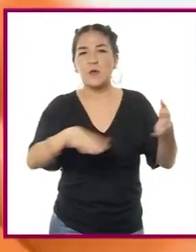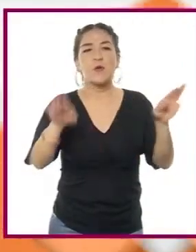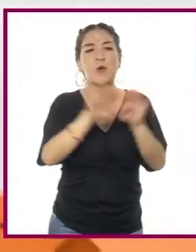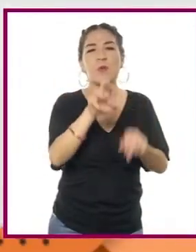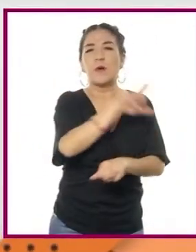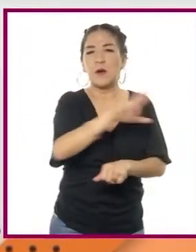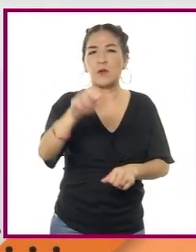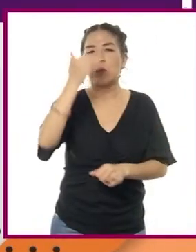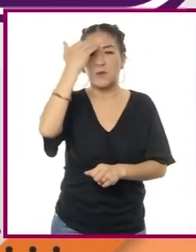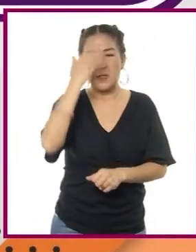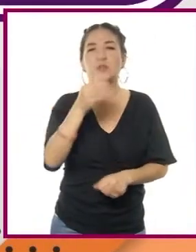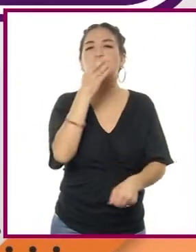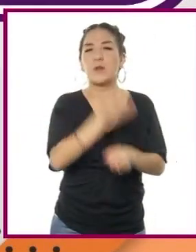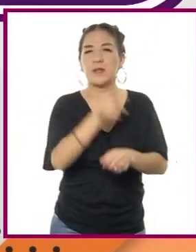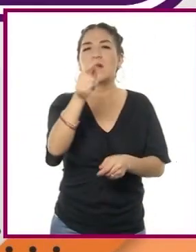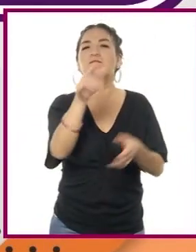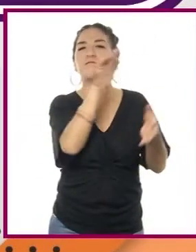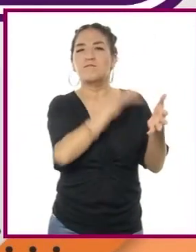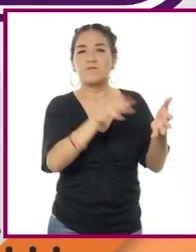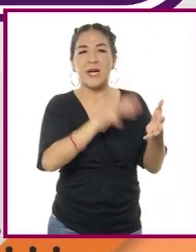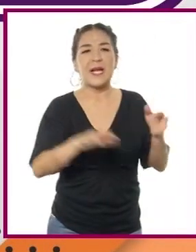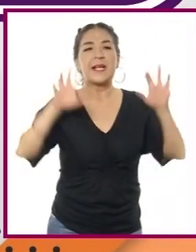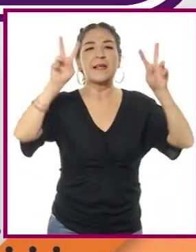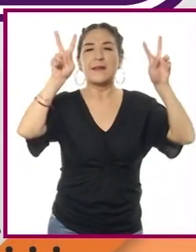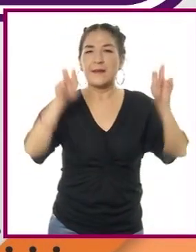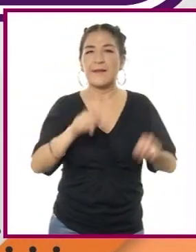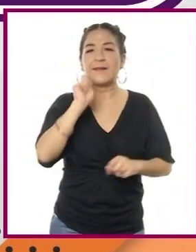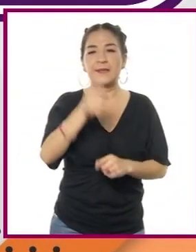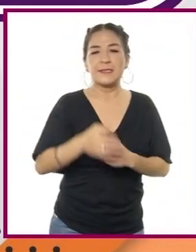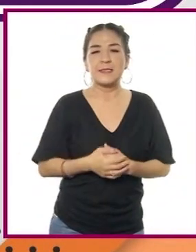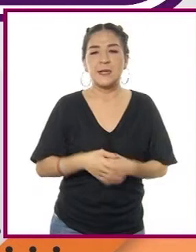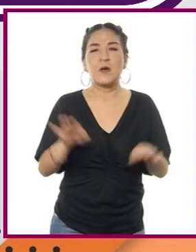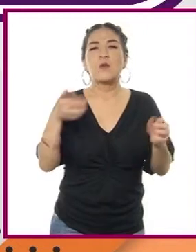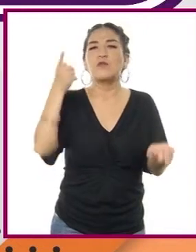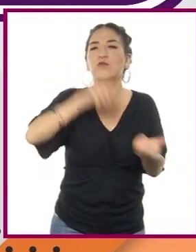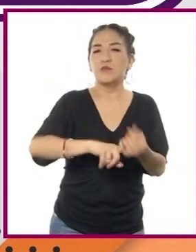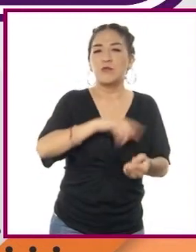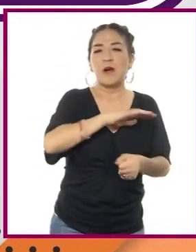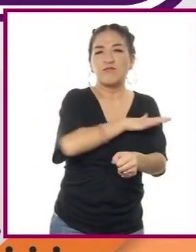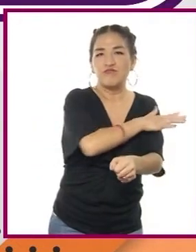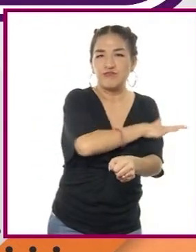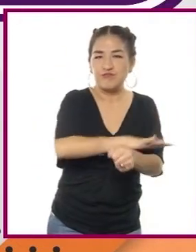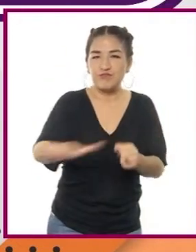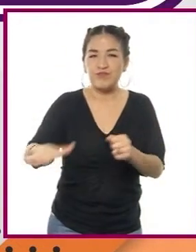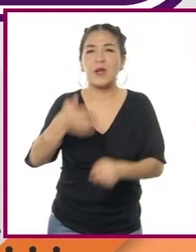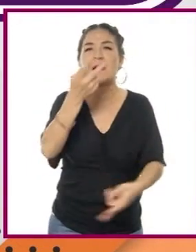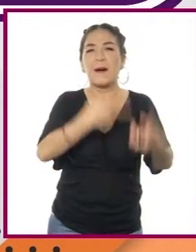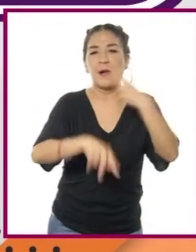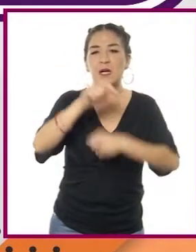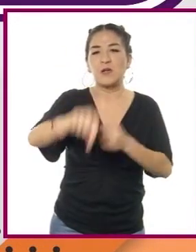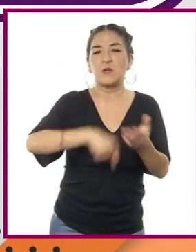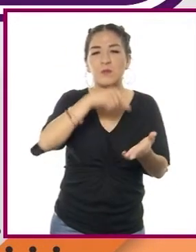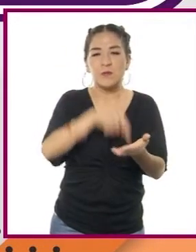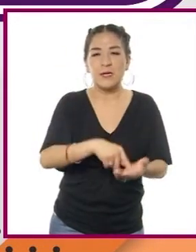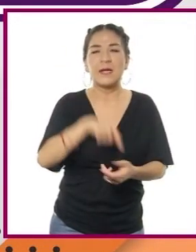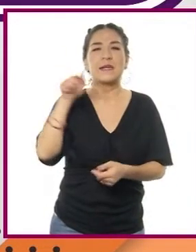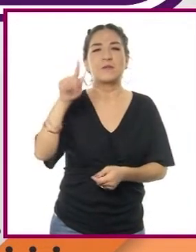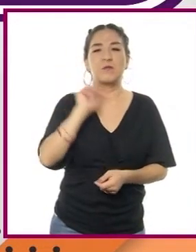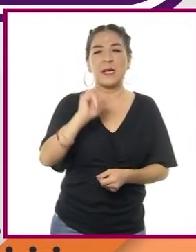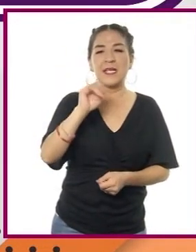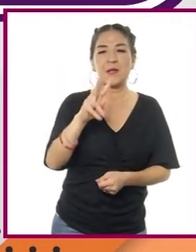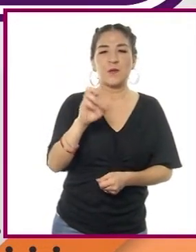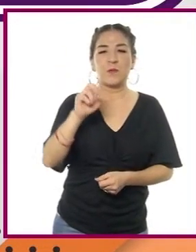reconocernos, les voy a leer un fragmento del texto El abasto urbano, Caminos y Bastimentos de Ivonne